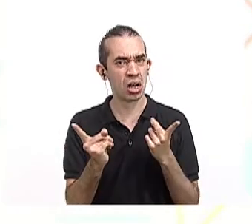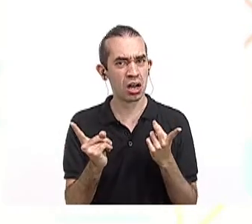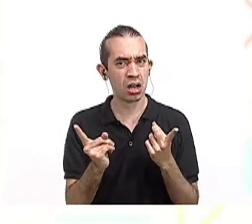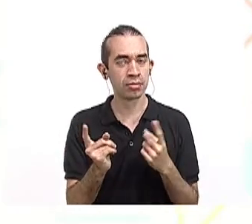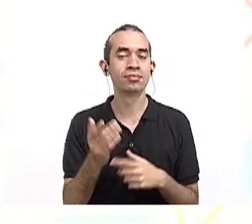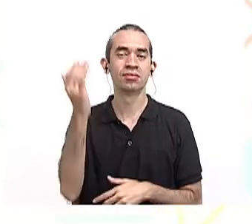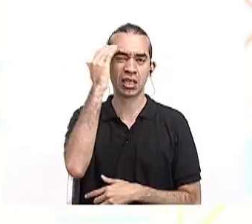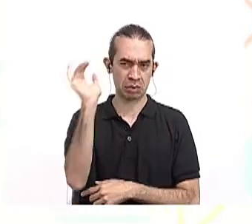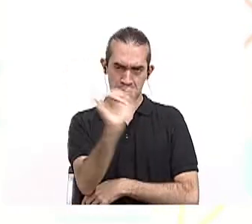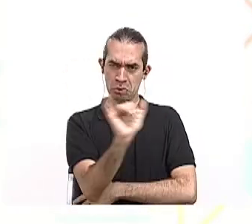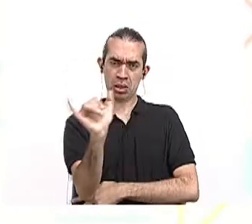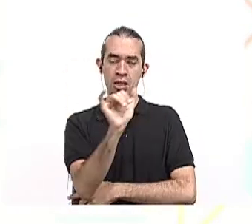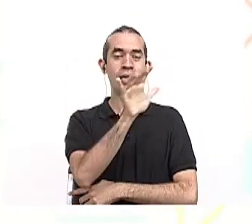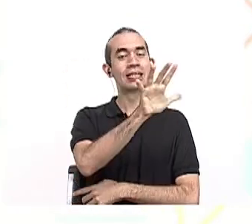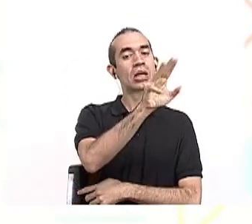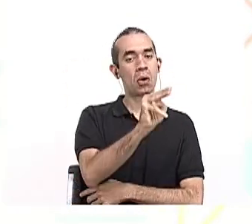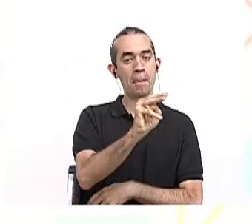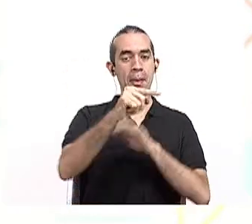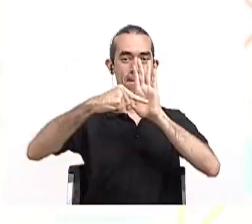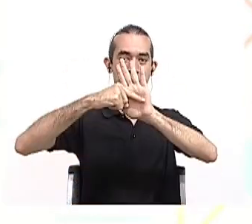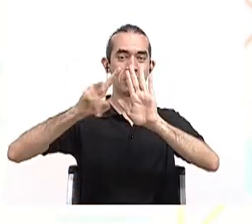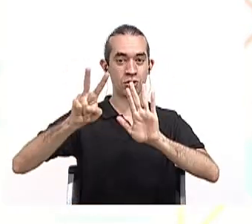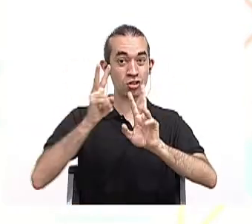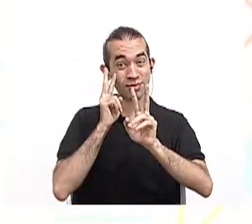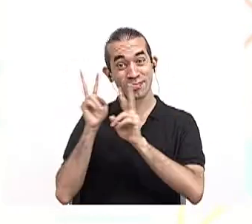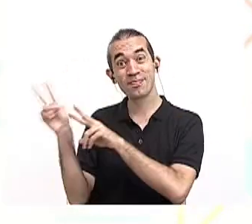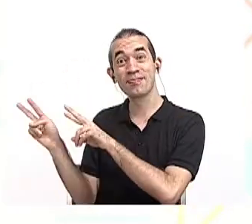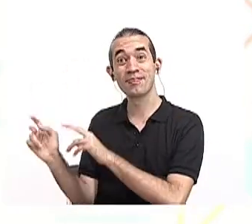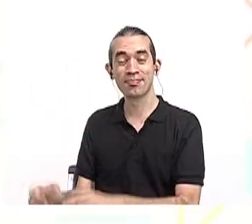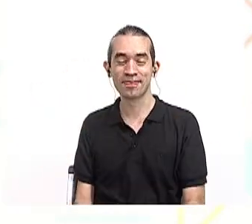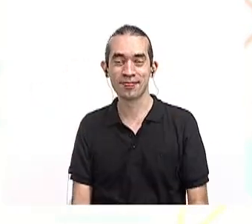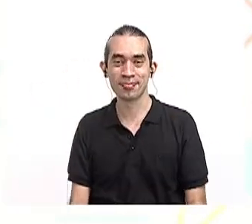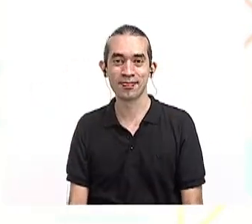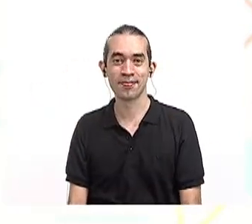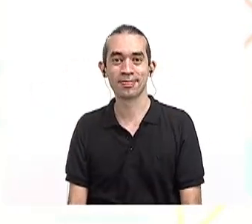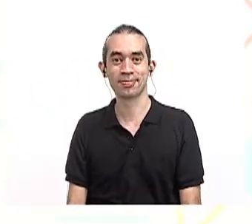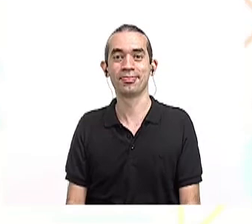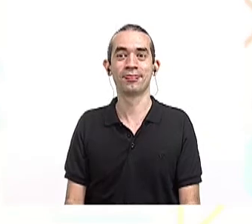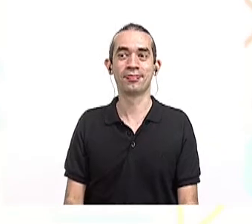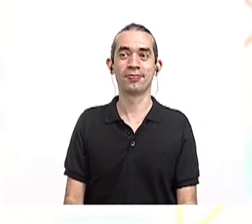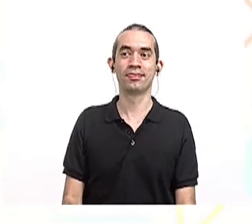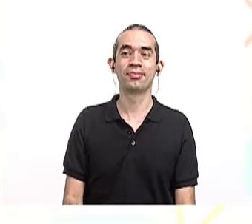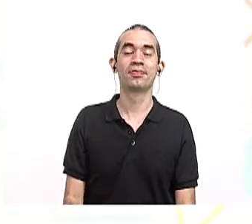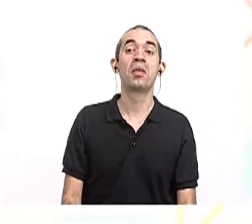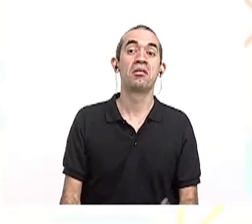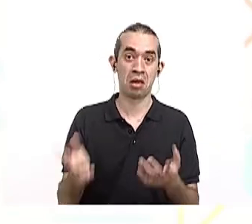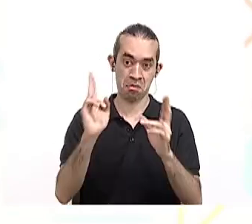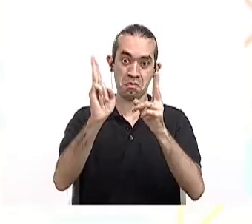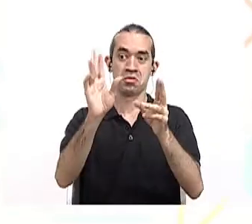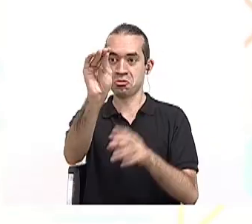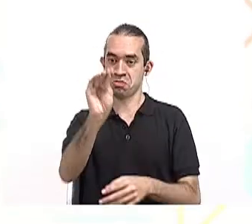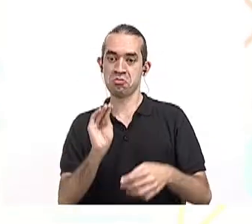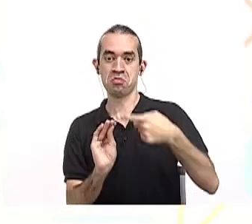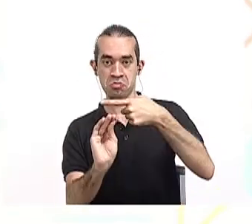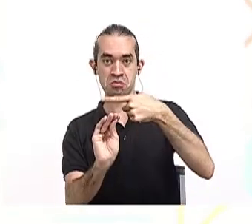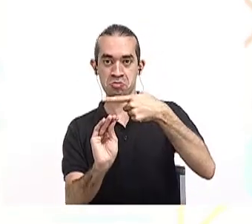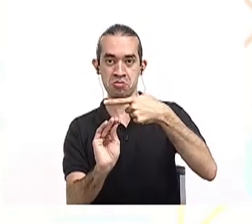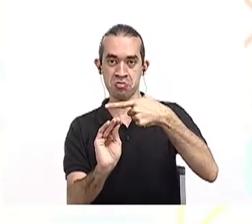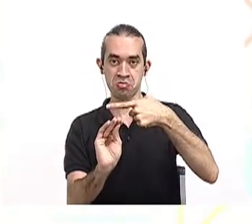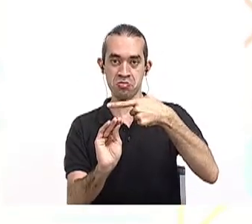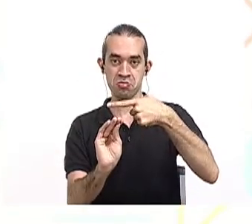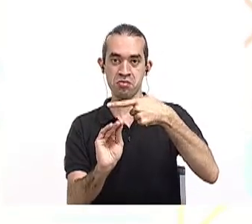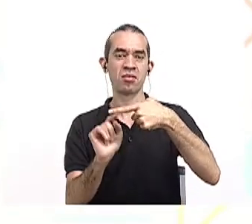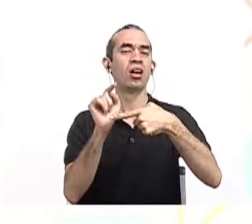Claro, 5m menos 2. Entonces, conservamos el denominador y tenemos en